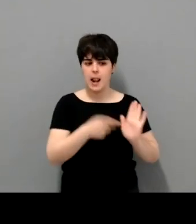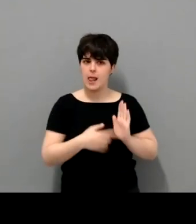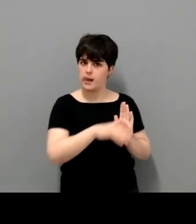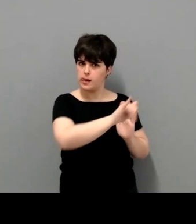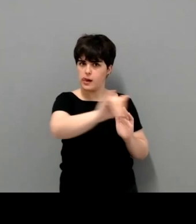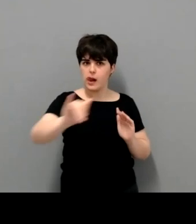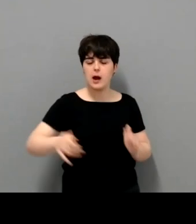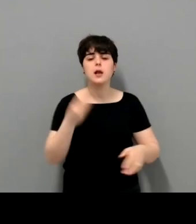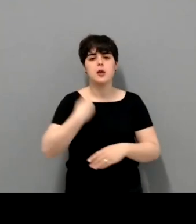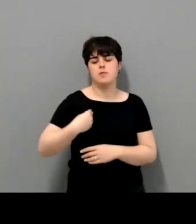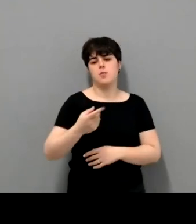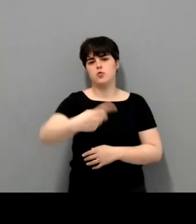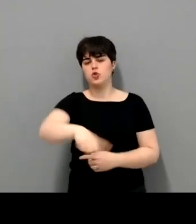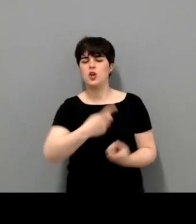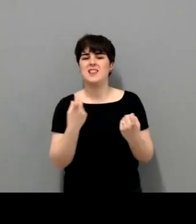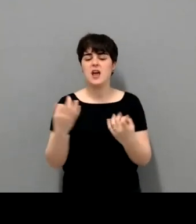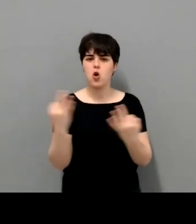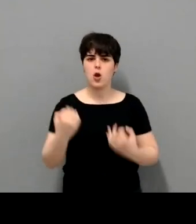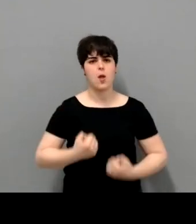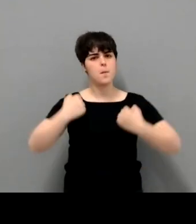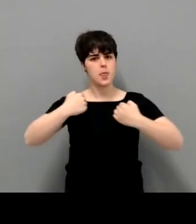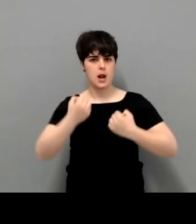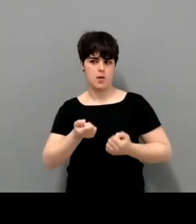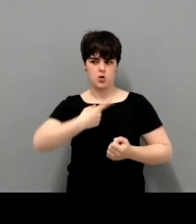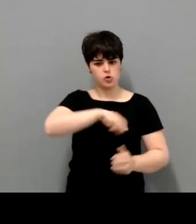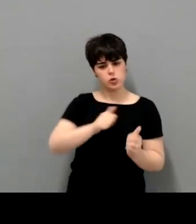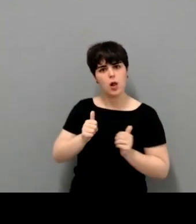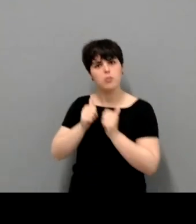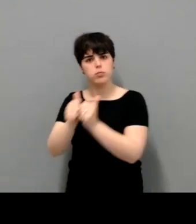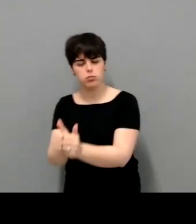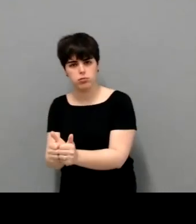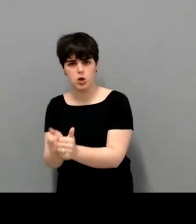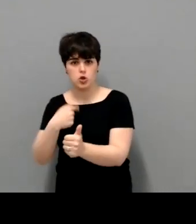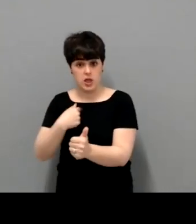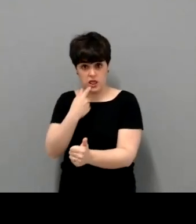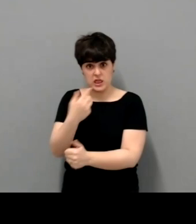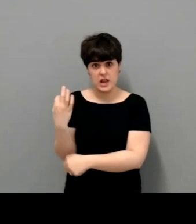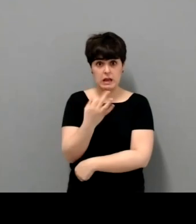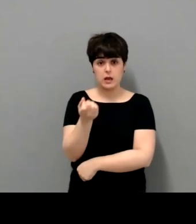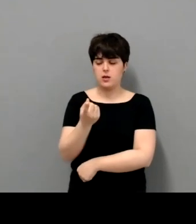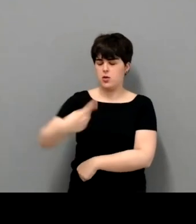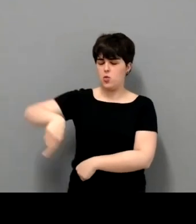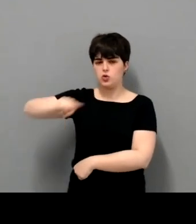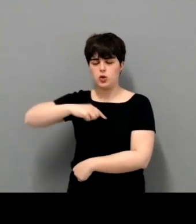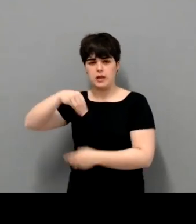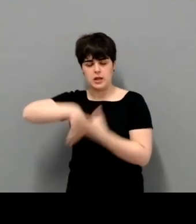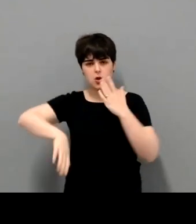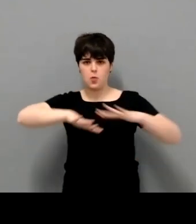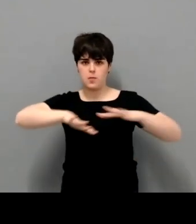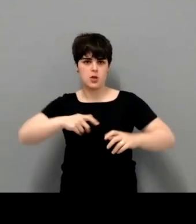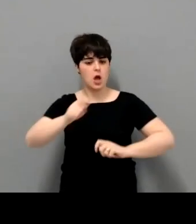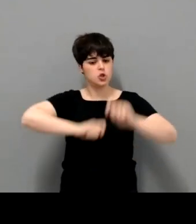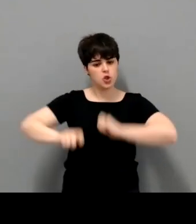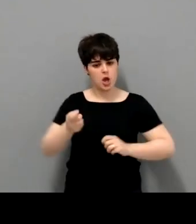es vuestro empoderamiento, necesitamos acompañaros. Yo quiero transmitiros que además de que tengáis al movimiento asociativo con